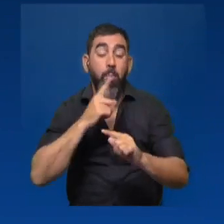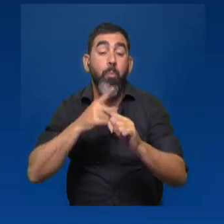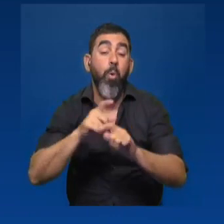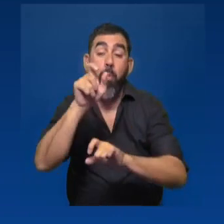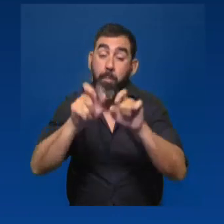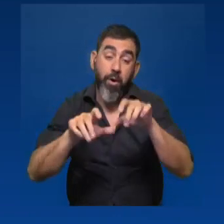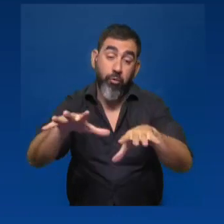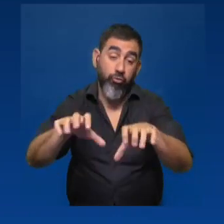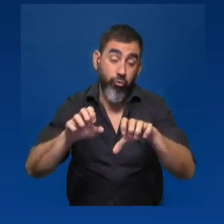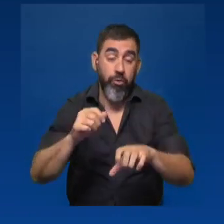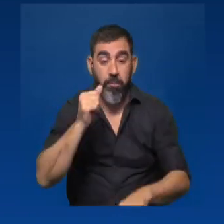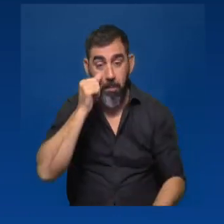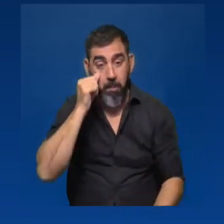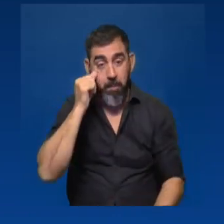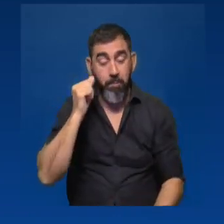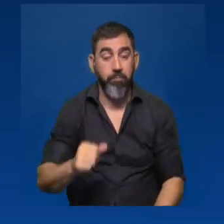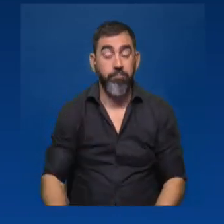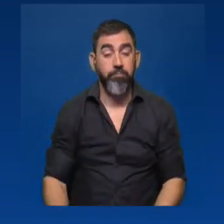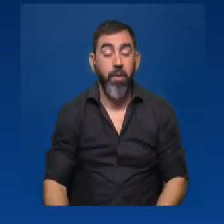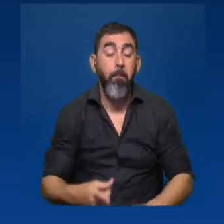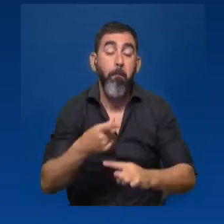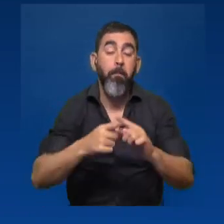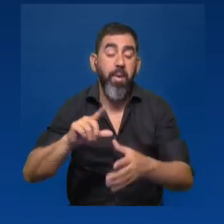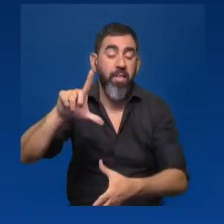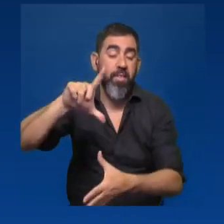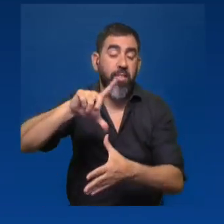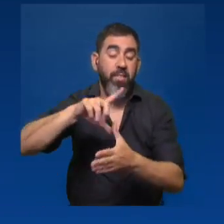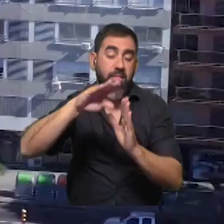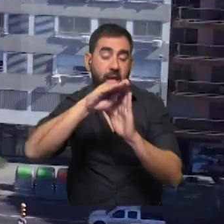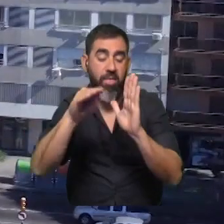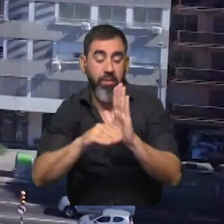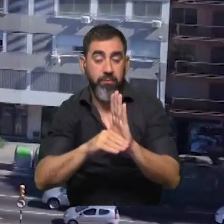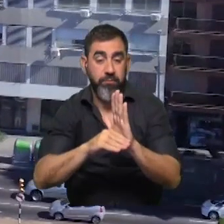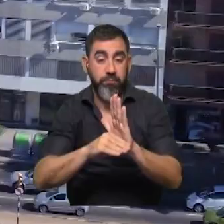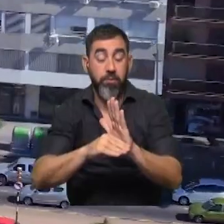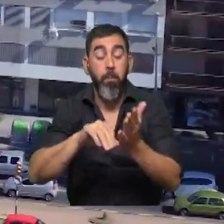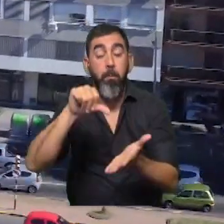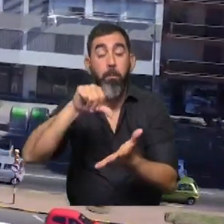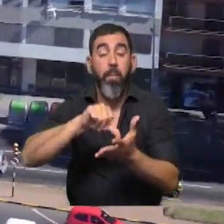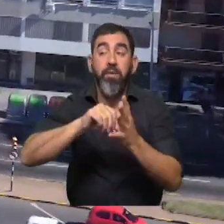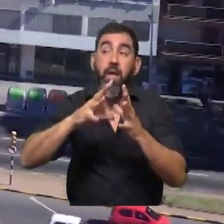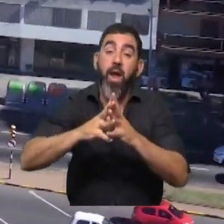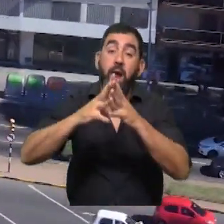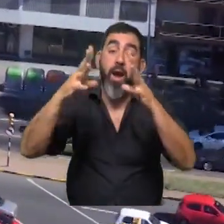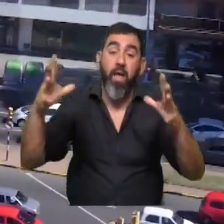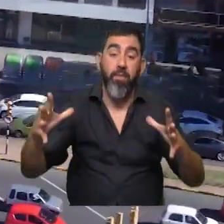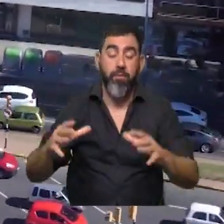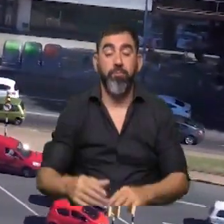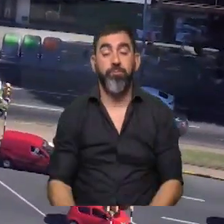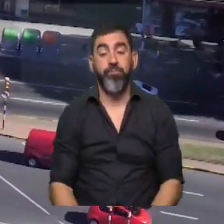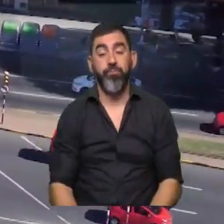nuestra población, estamos, digamos, a mitad de tabla de América Latina, a nivel de los países grandes, en términos per